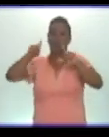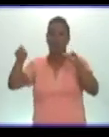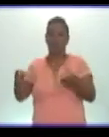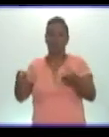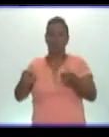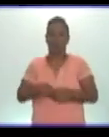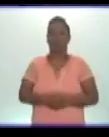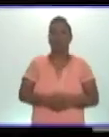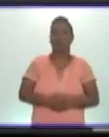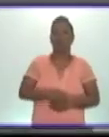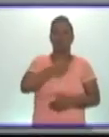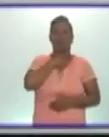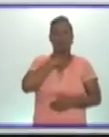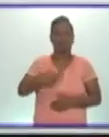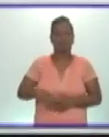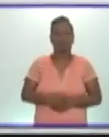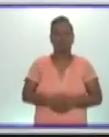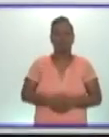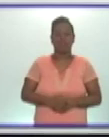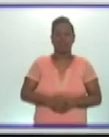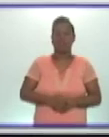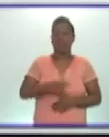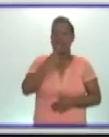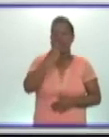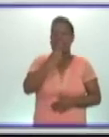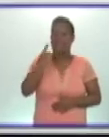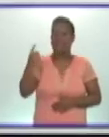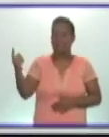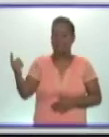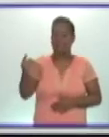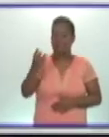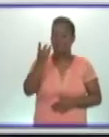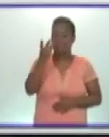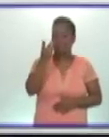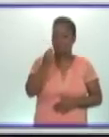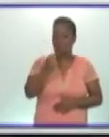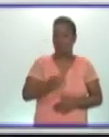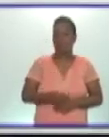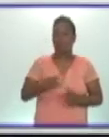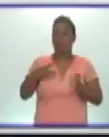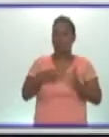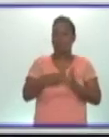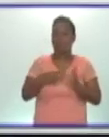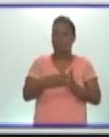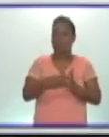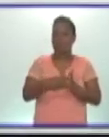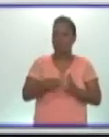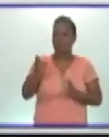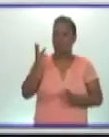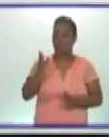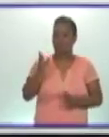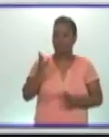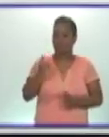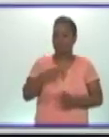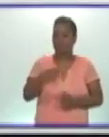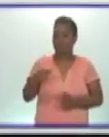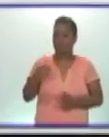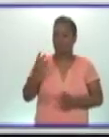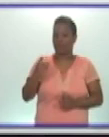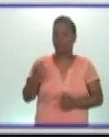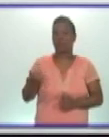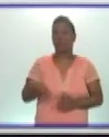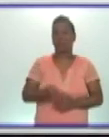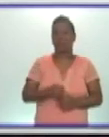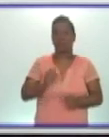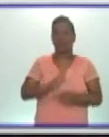el siguiente ejercicio. Cada uno de los términos del numerador lo vamos a dividir por el monomio, que es menos 3a. Vamos a